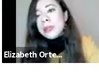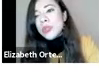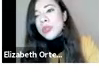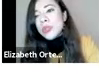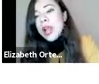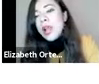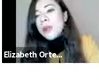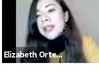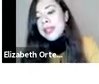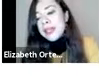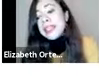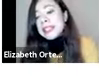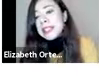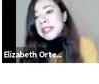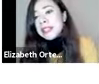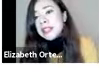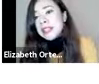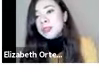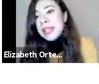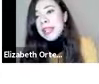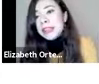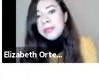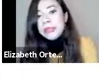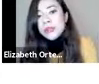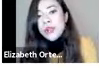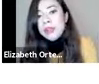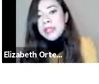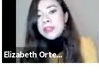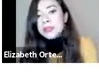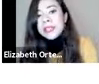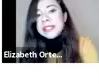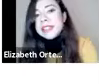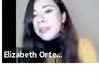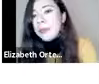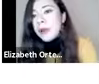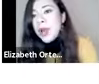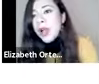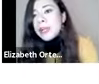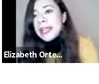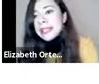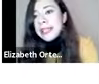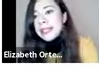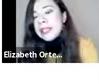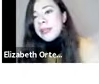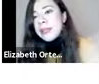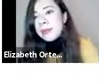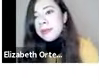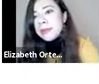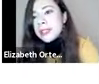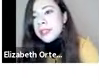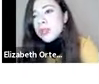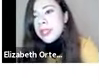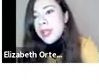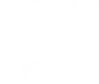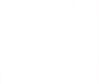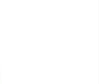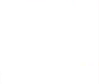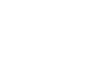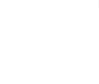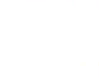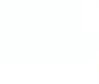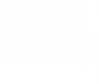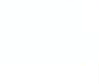nivel visual, pues, y si necesitamos una lente microscópica como de este tipo, pues la distancia se va a ver más reducida.